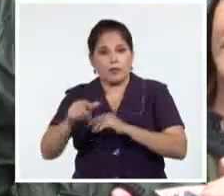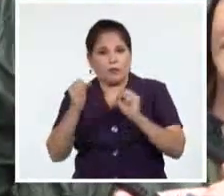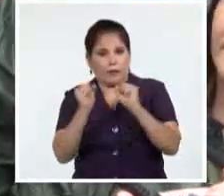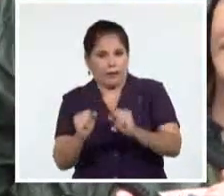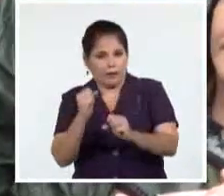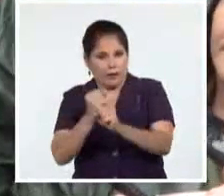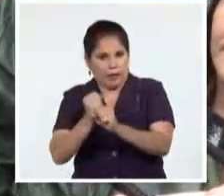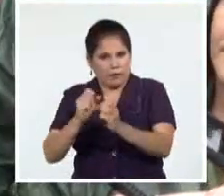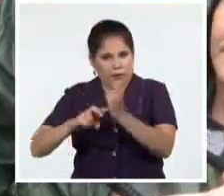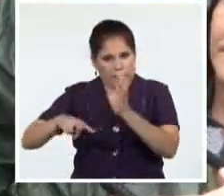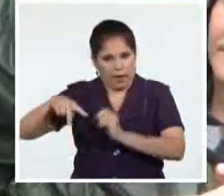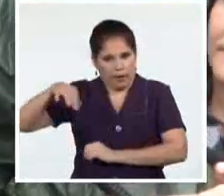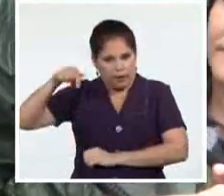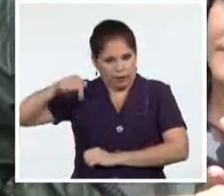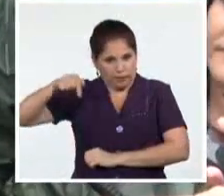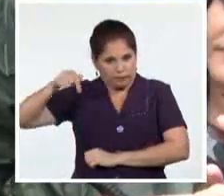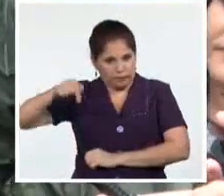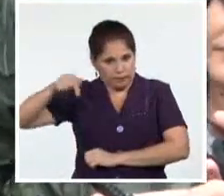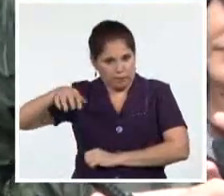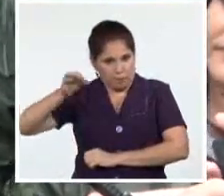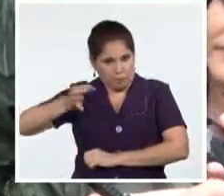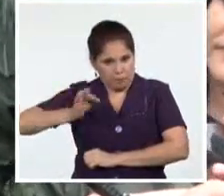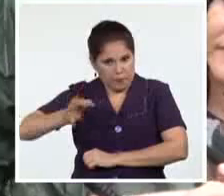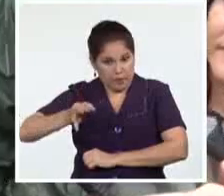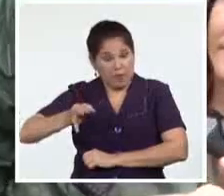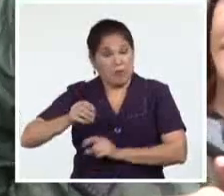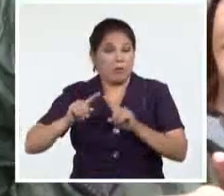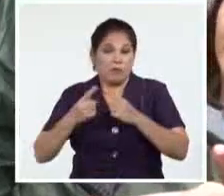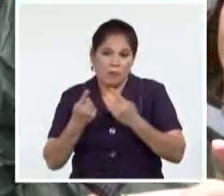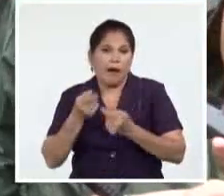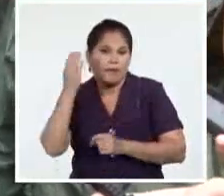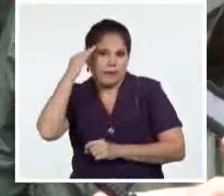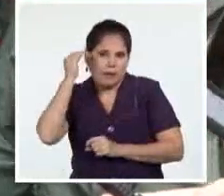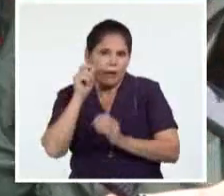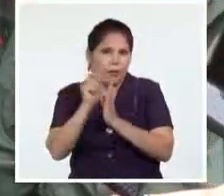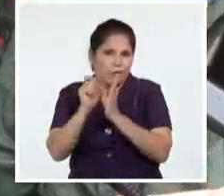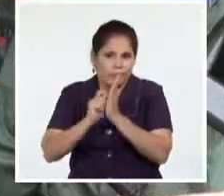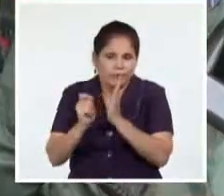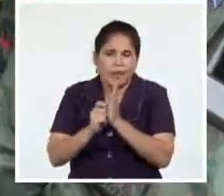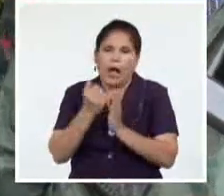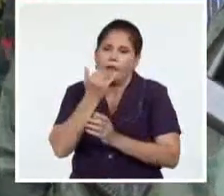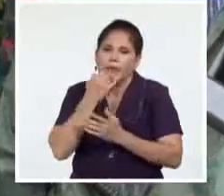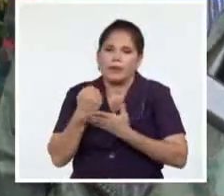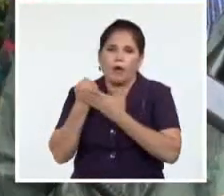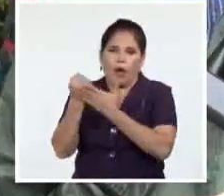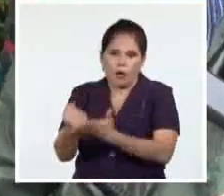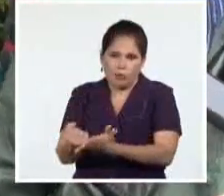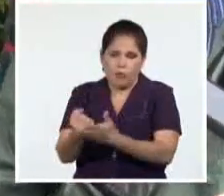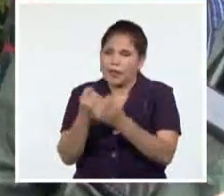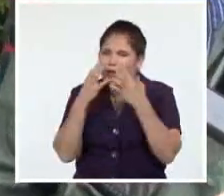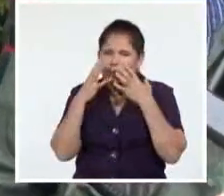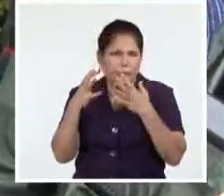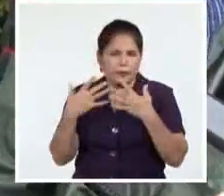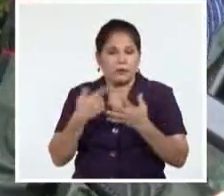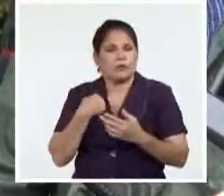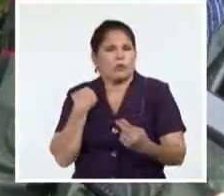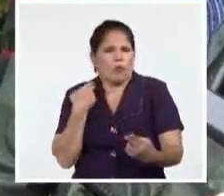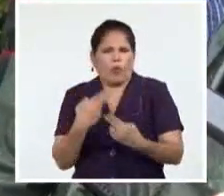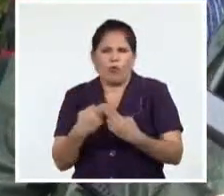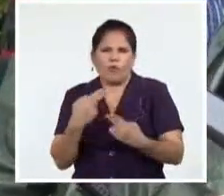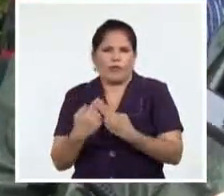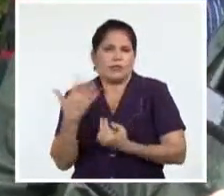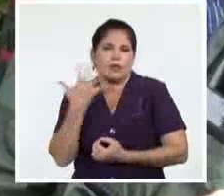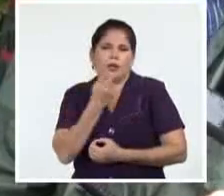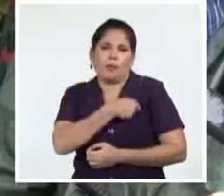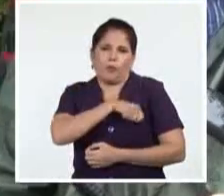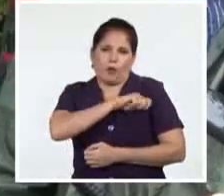quedan trabajando aquí en el en el territorio y lo más importante lo que yo confío sobre todo es que